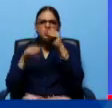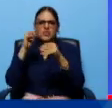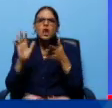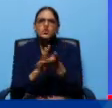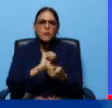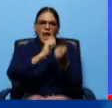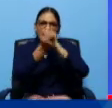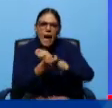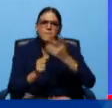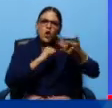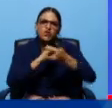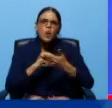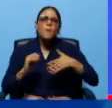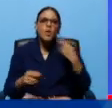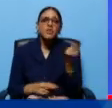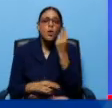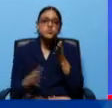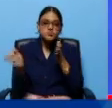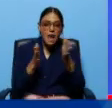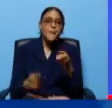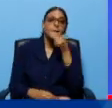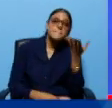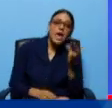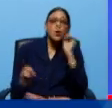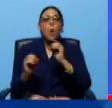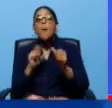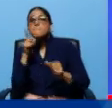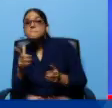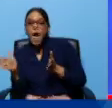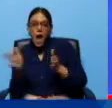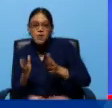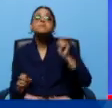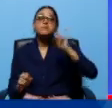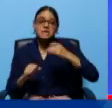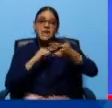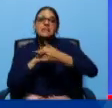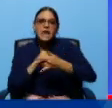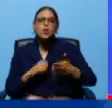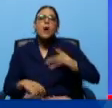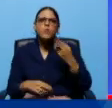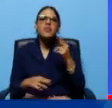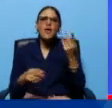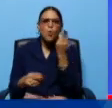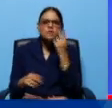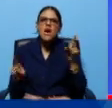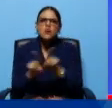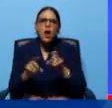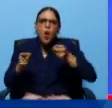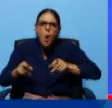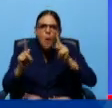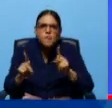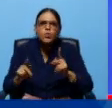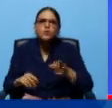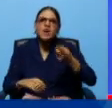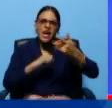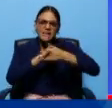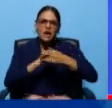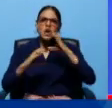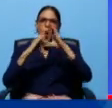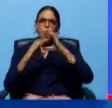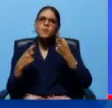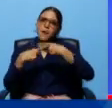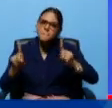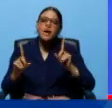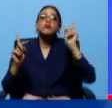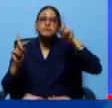cambios, las tecnologías pueden usarse para bien y para mal. Es correcto, las tecnologías son una gran oportunidad, las tecnologías de la comunicación, pero